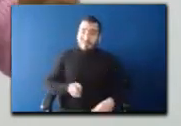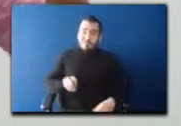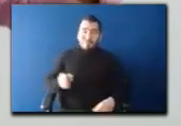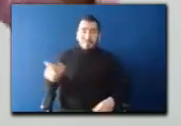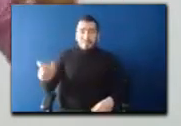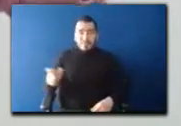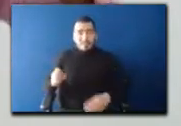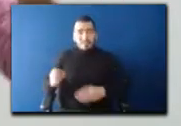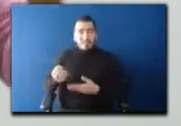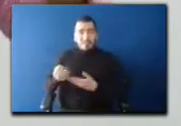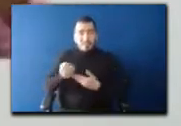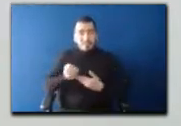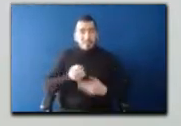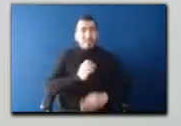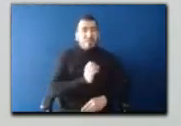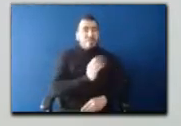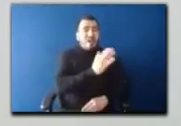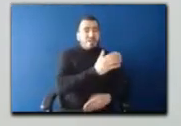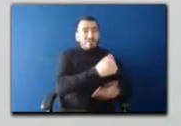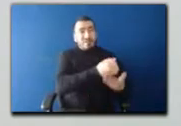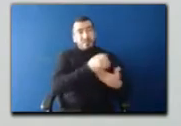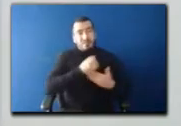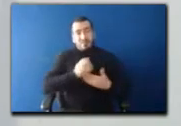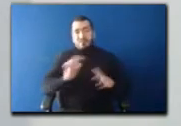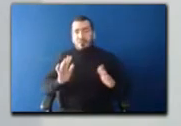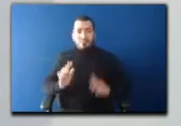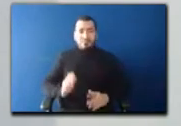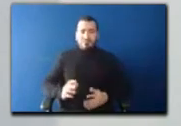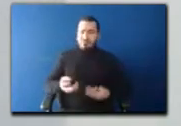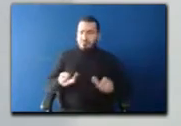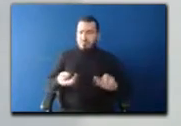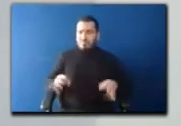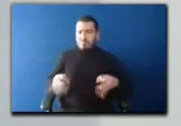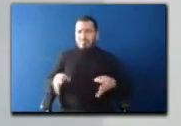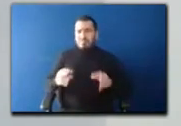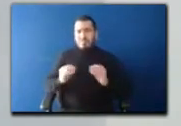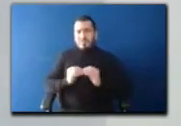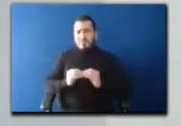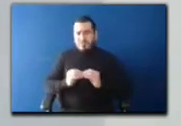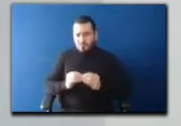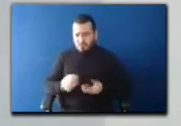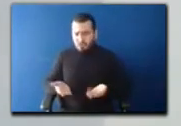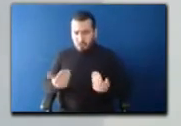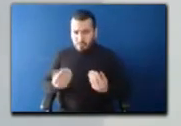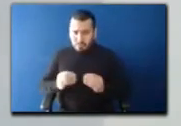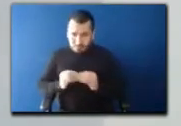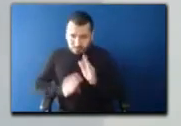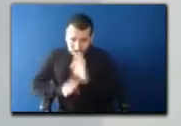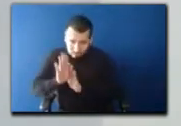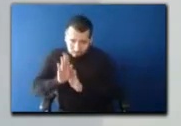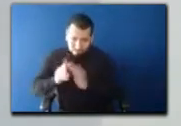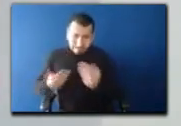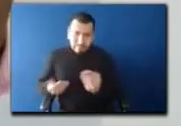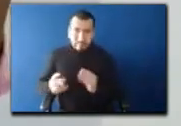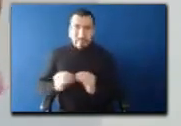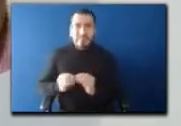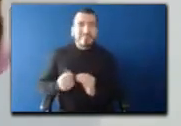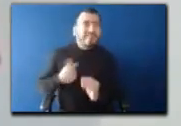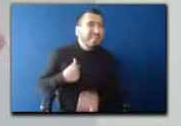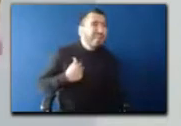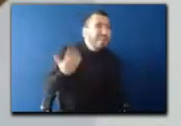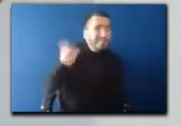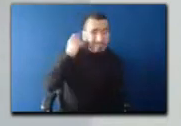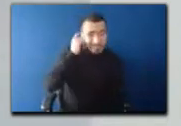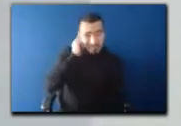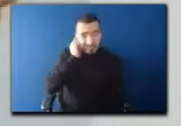tener que tener a nada. Entre más simple y más sencillo, así se debería empezar a desarrollar. Yo antes de pronto necesitaba o